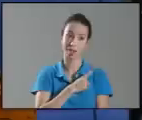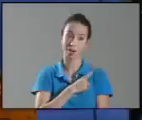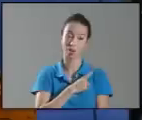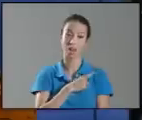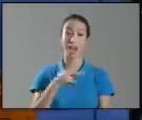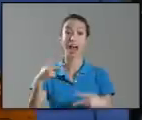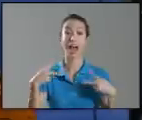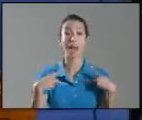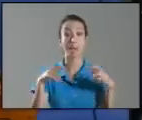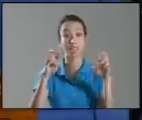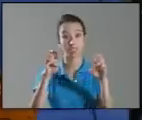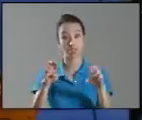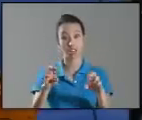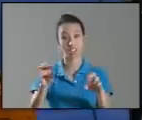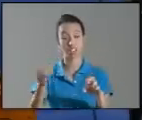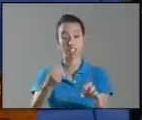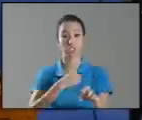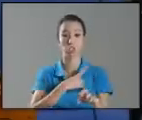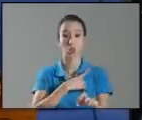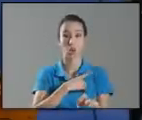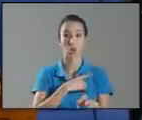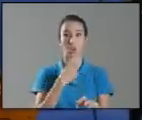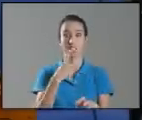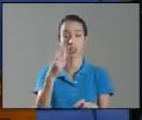la fidelidad a la iglesia.